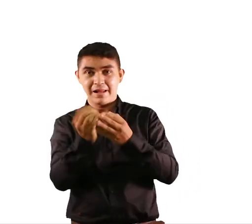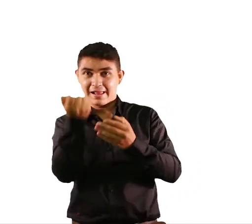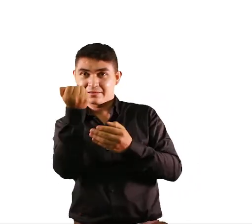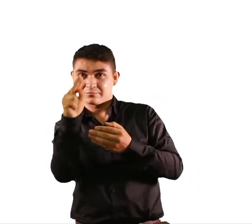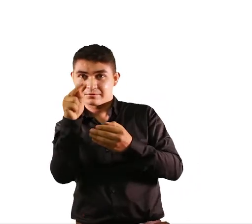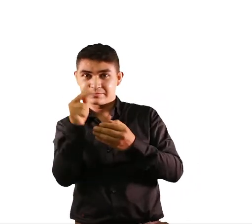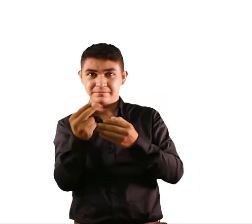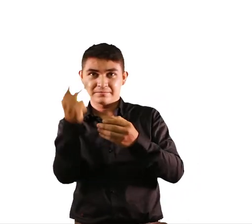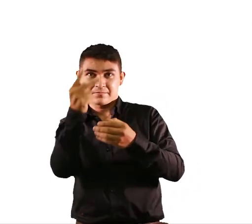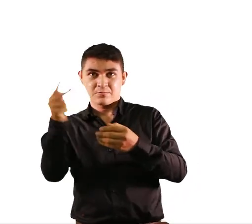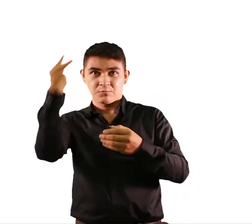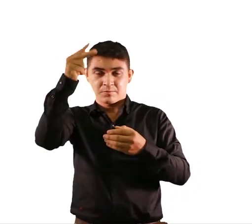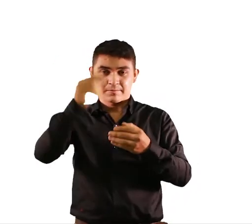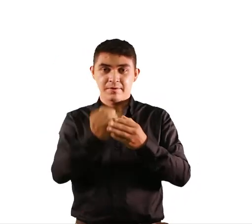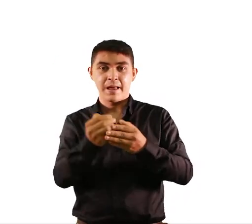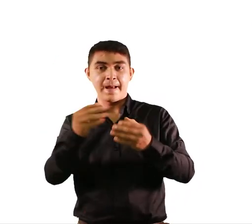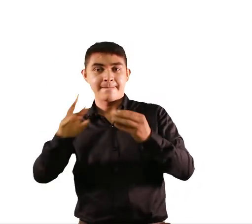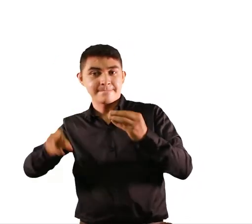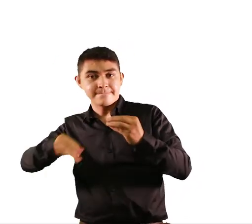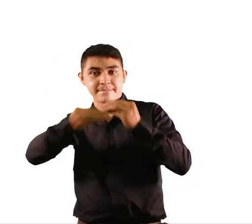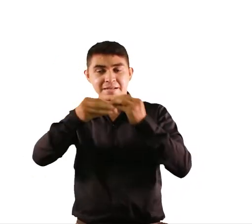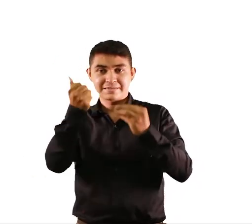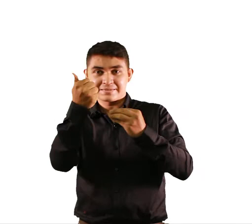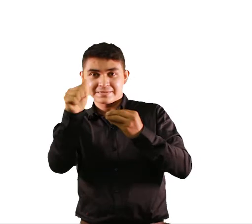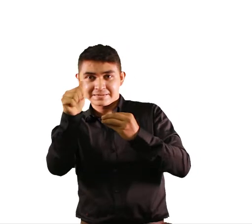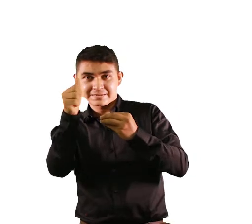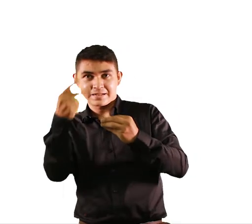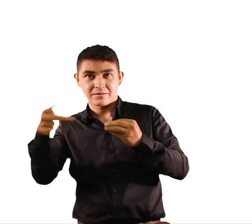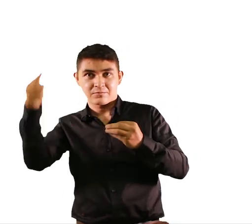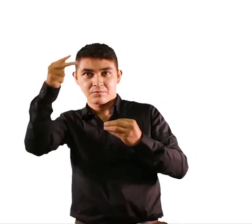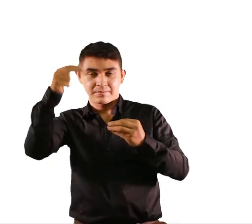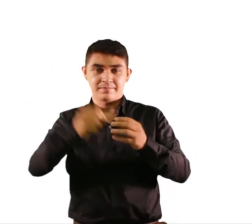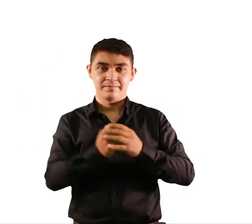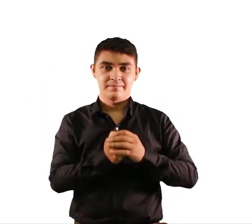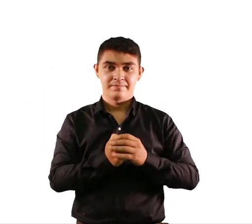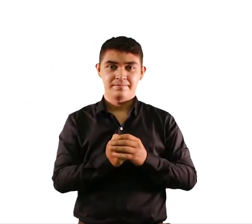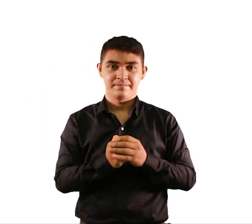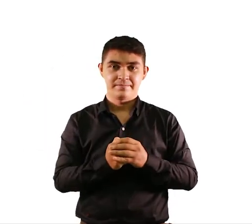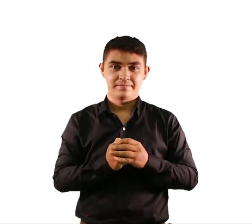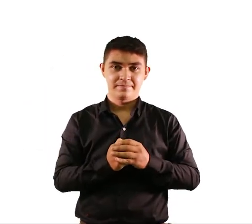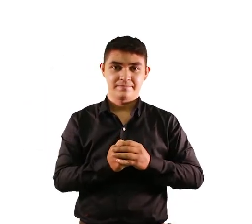12 al cuadrado más 10 al cuadrado.